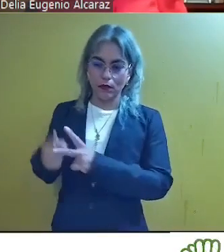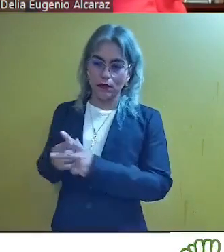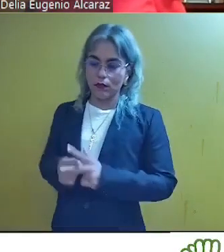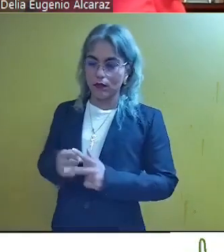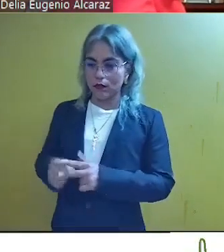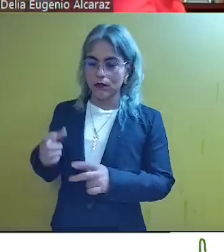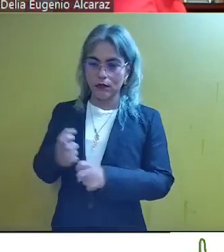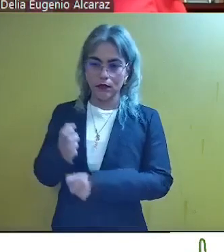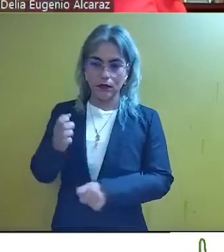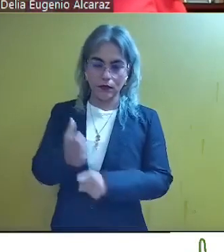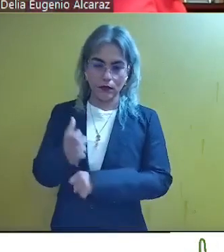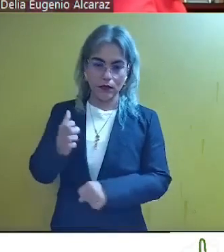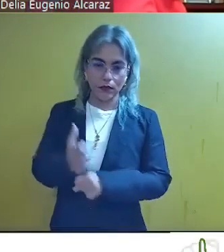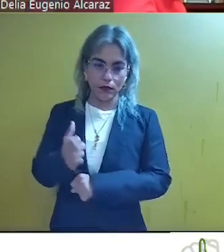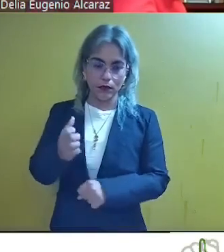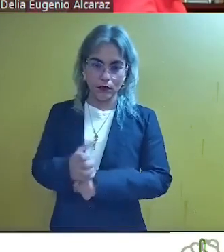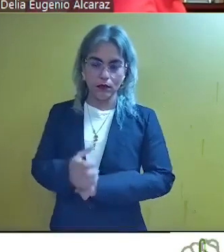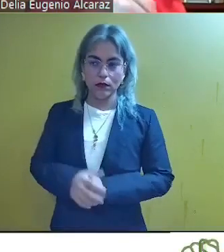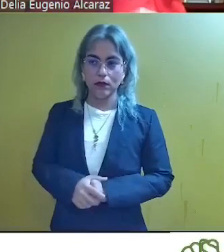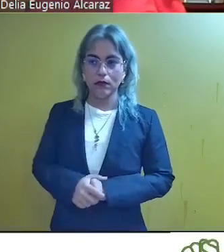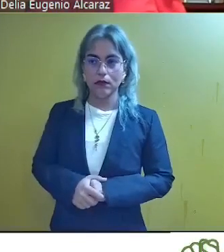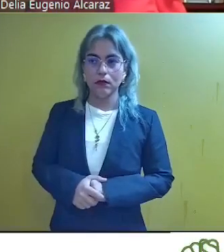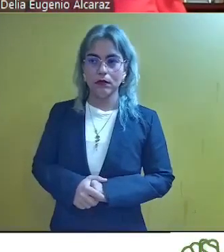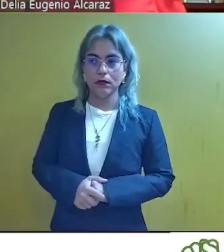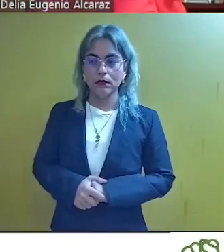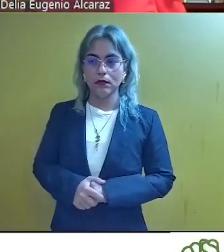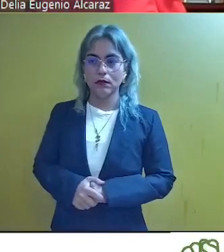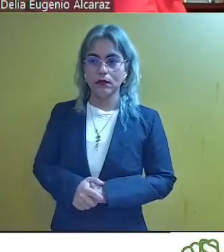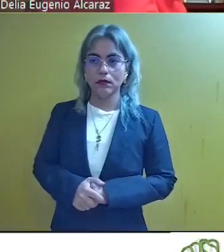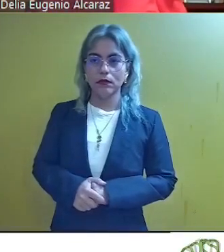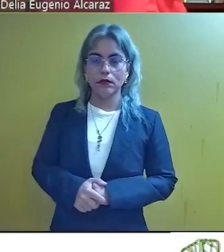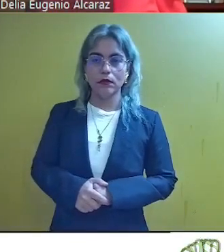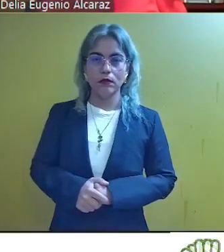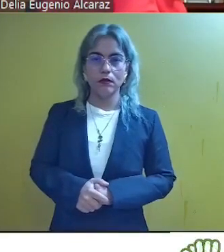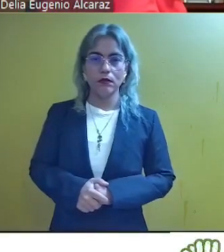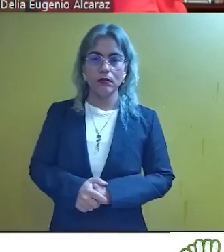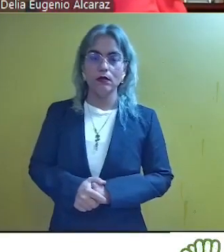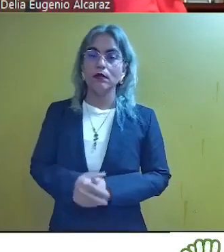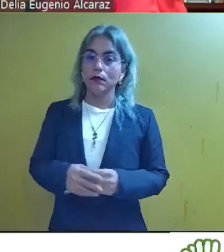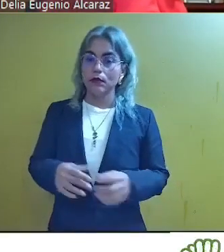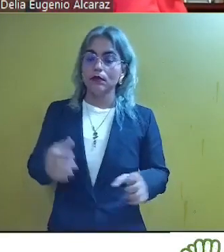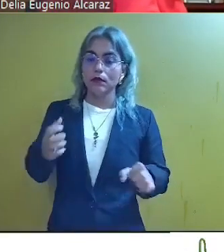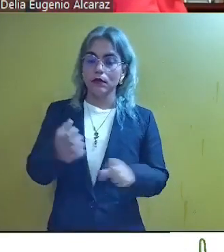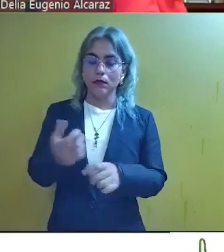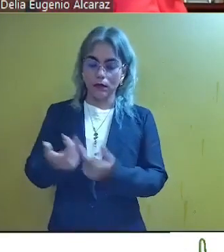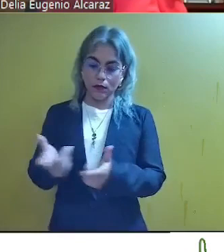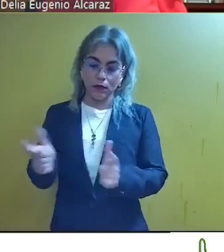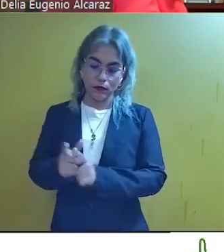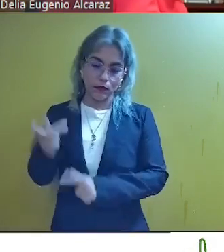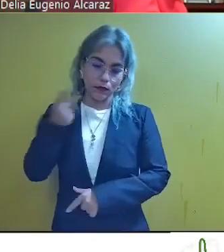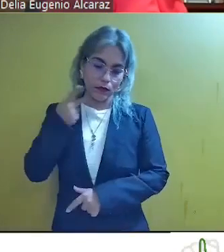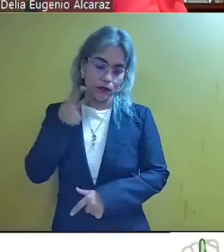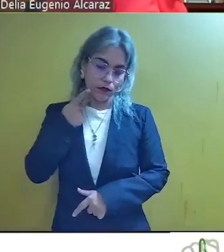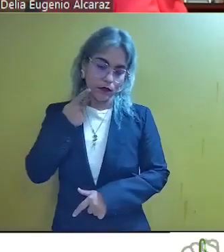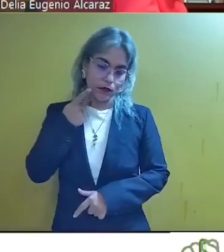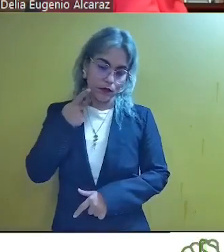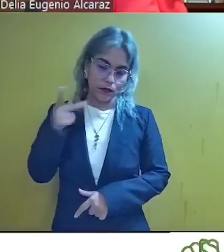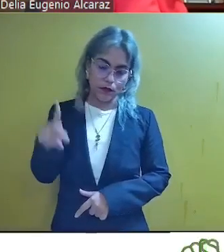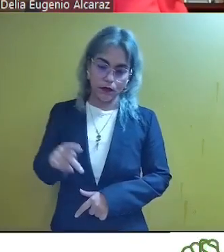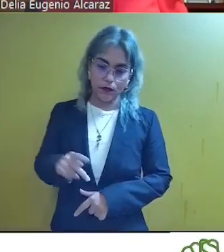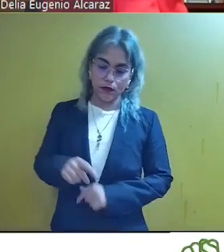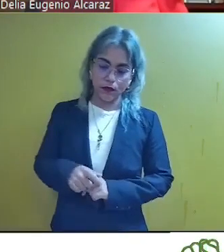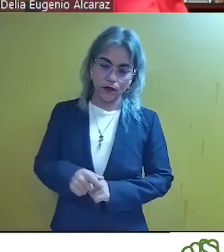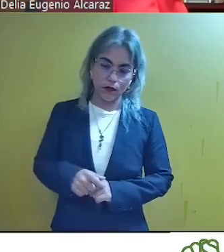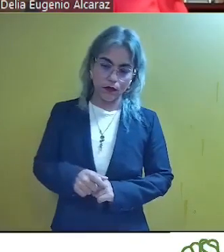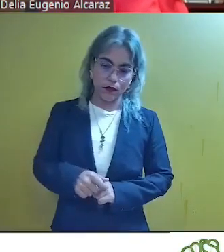del Comité Directivo Estatal del Partido de Acción Nacional en Guerrero, y está dirigido al doctor Omar Francisco